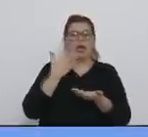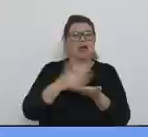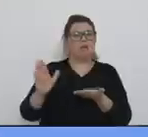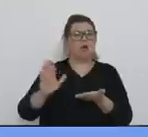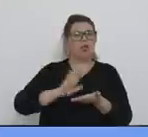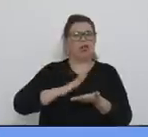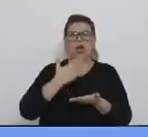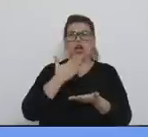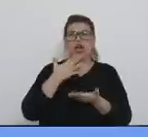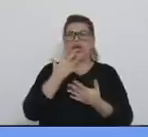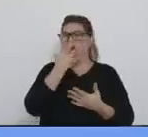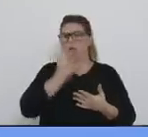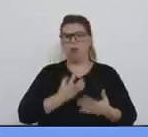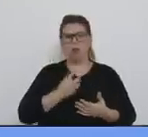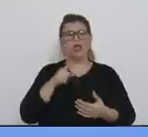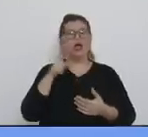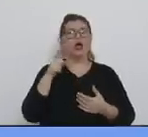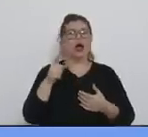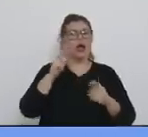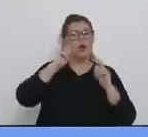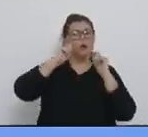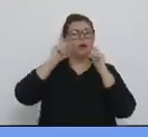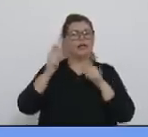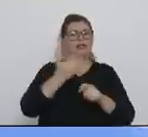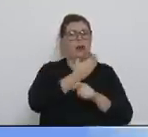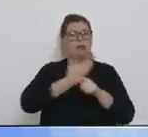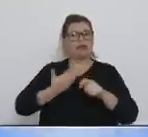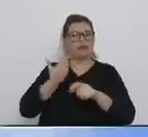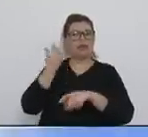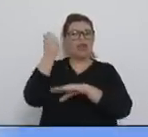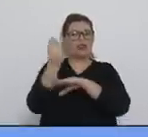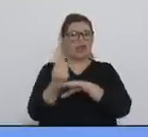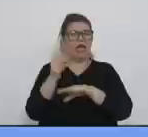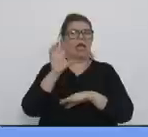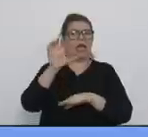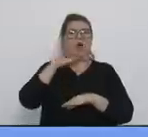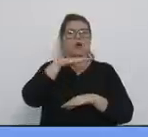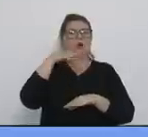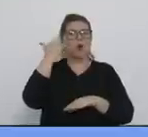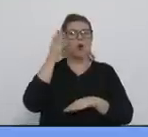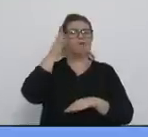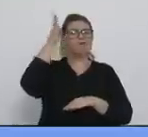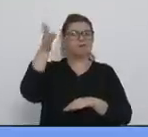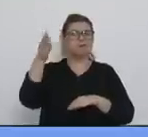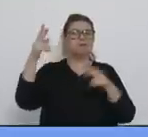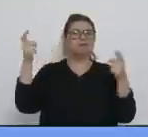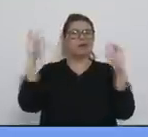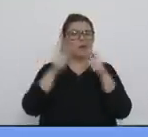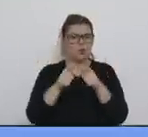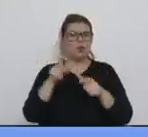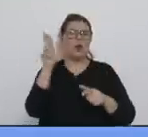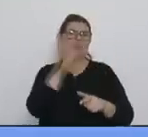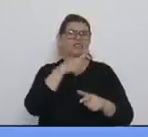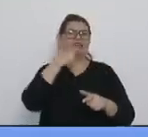presidente de la republica en la provincia de jujuy para reunirse con milagro salá y las declaraciones vertidas con